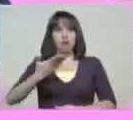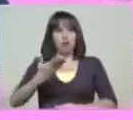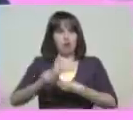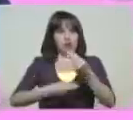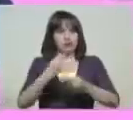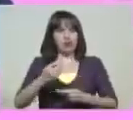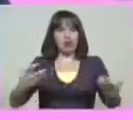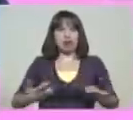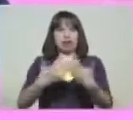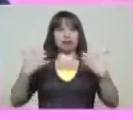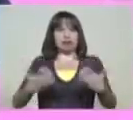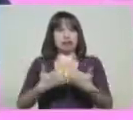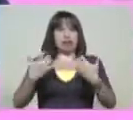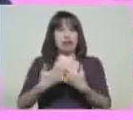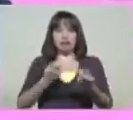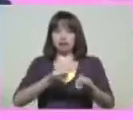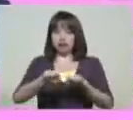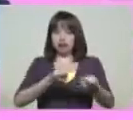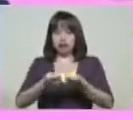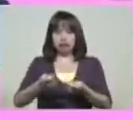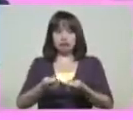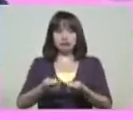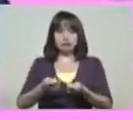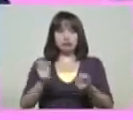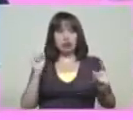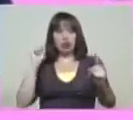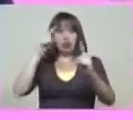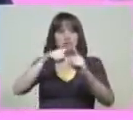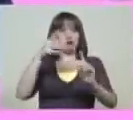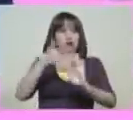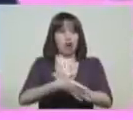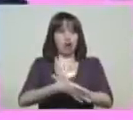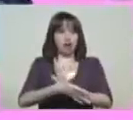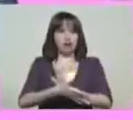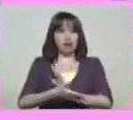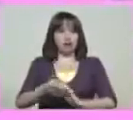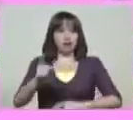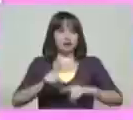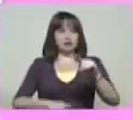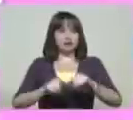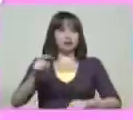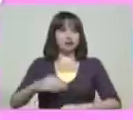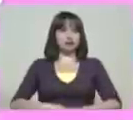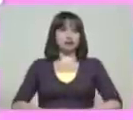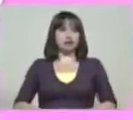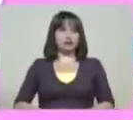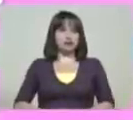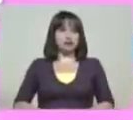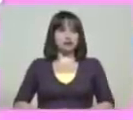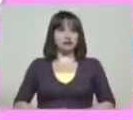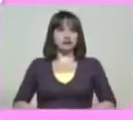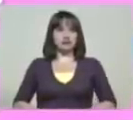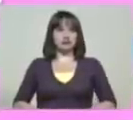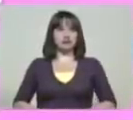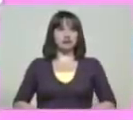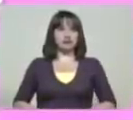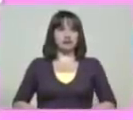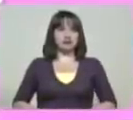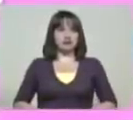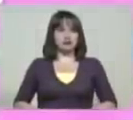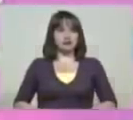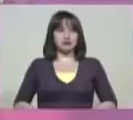toda la guerra criminal que hoy está siendo objeto cuando le cobran un producto 10.000, 15.000% más de lo que el